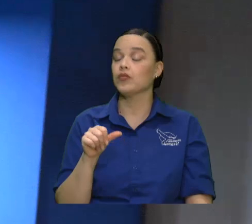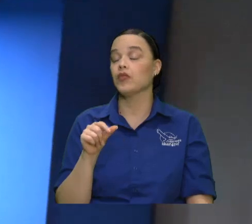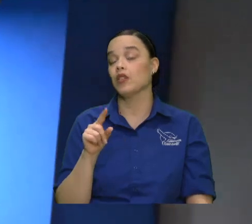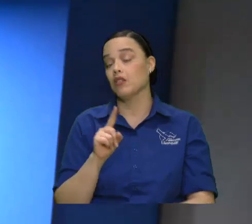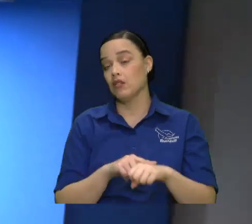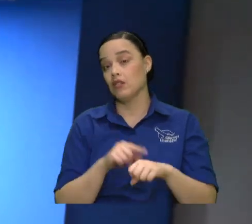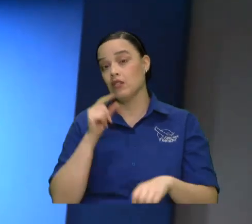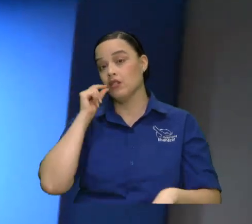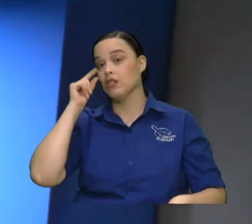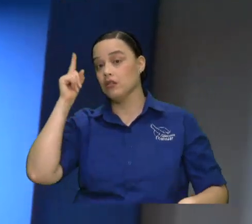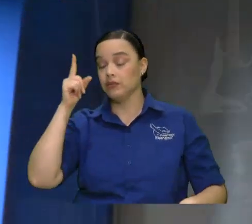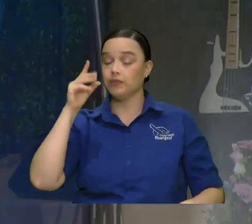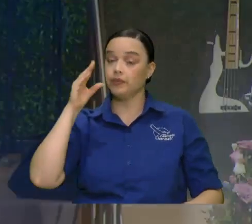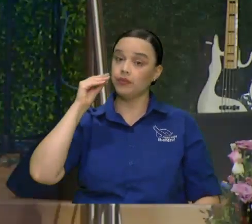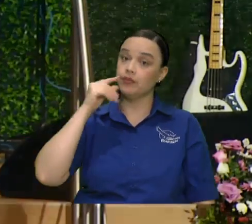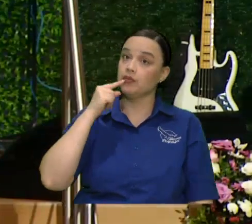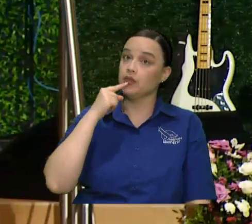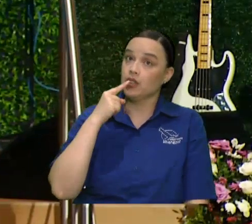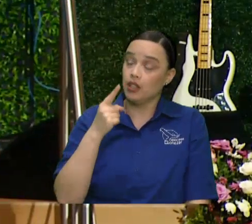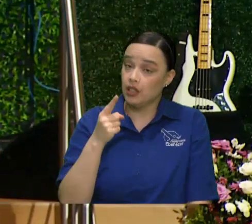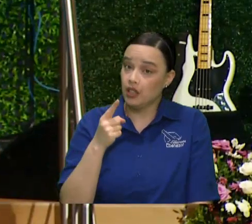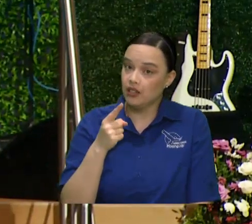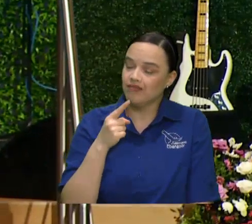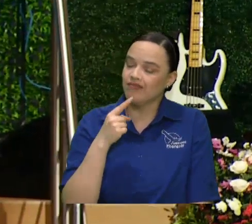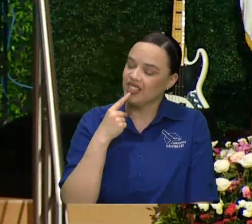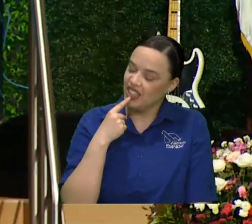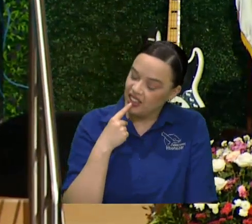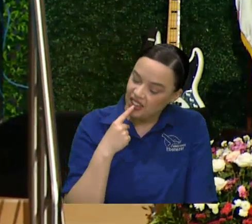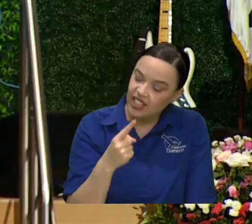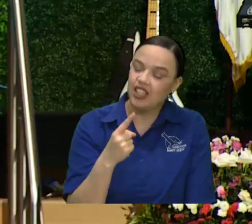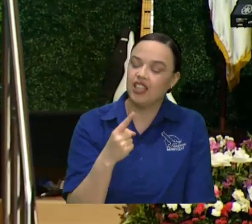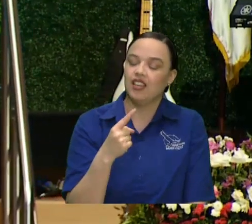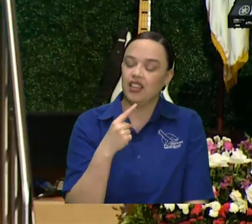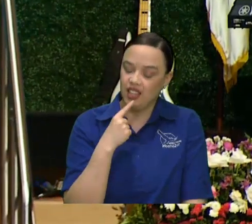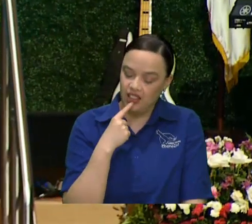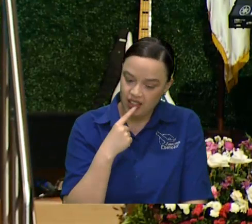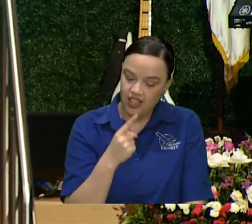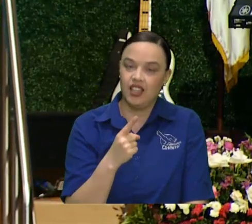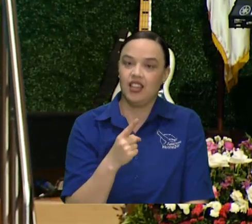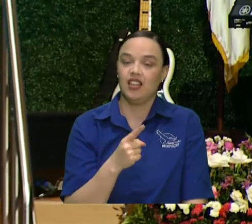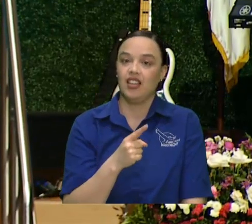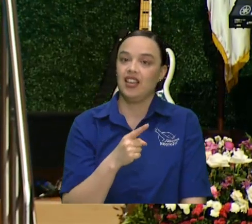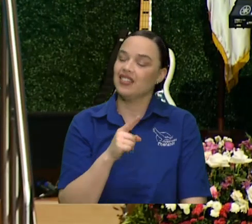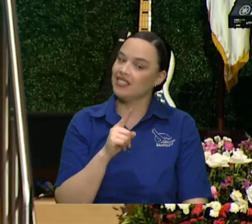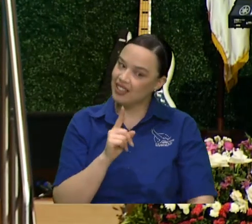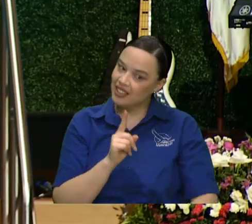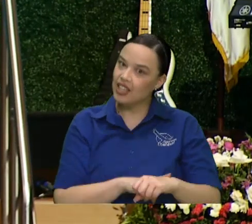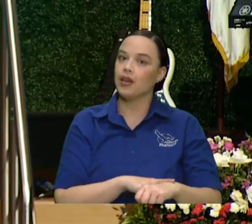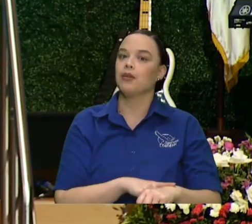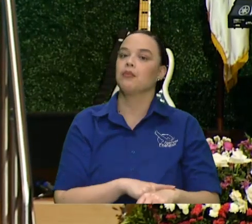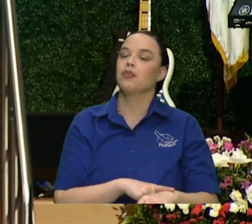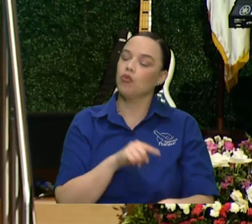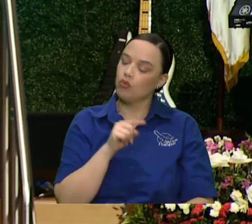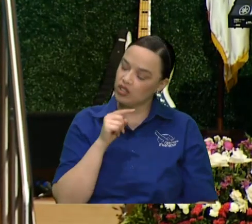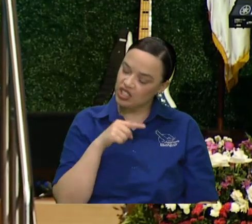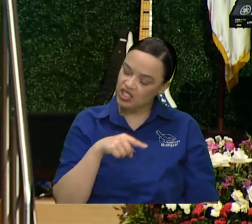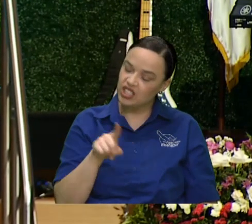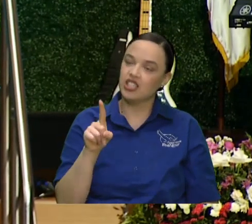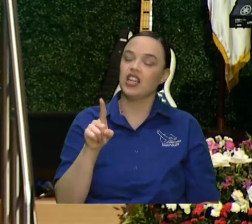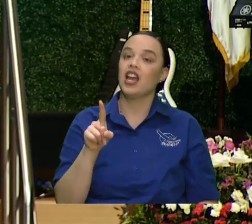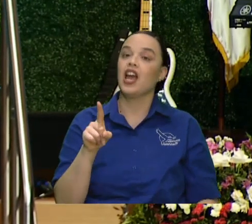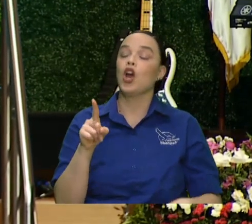y le diga confiesa esto hermano es el momento vaya ministre se y